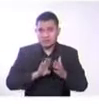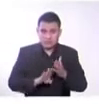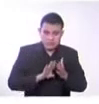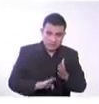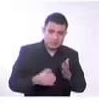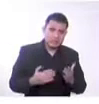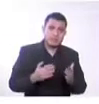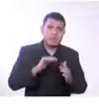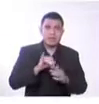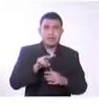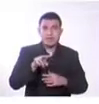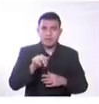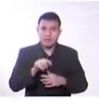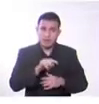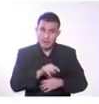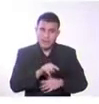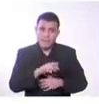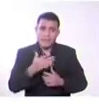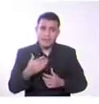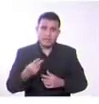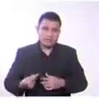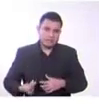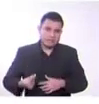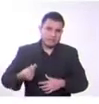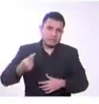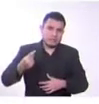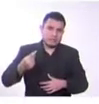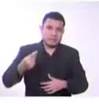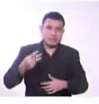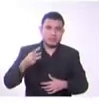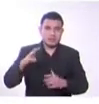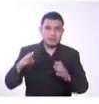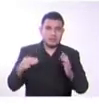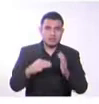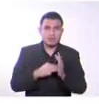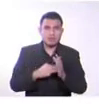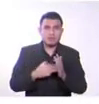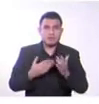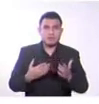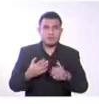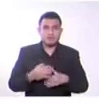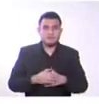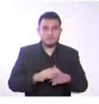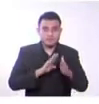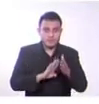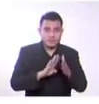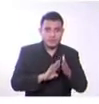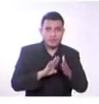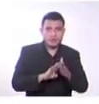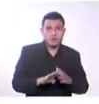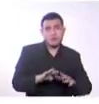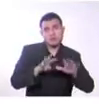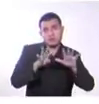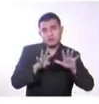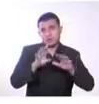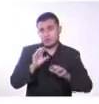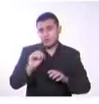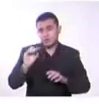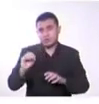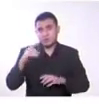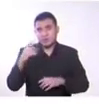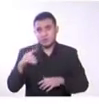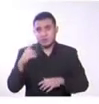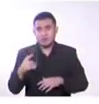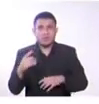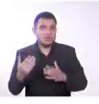paga IVA, y el que gana más, que gana 3.000, está gastando $900 en